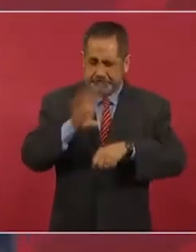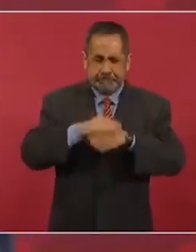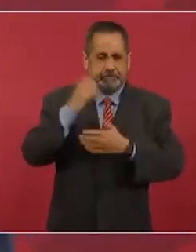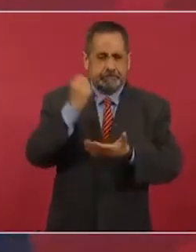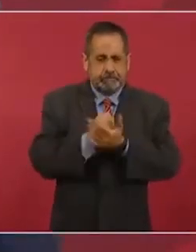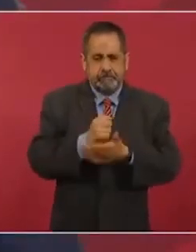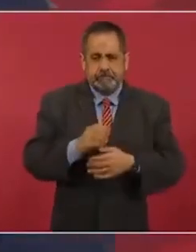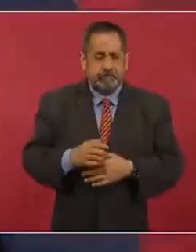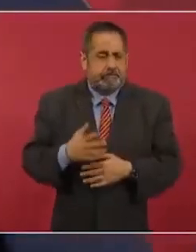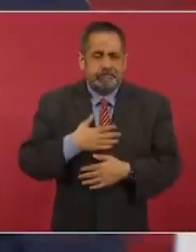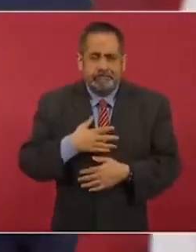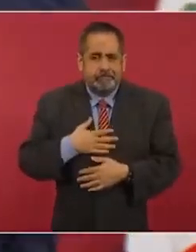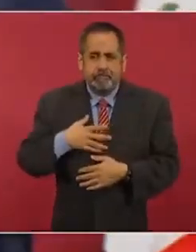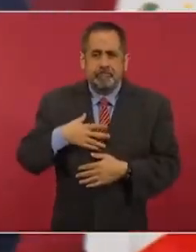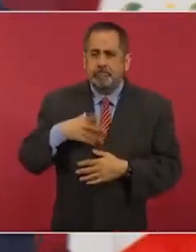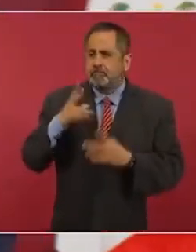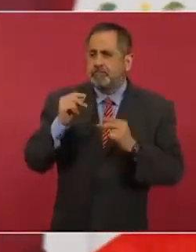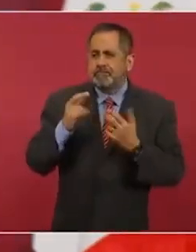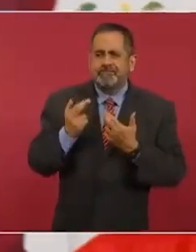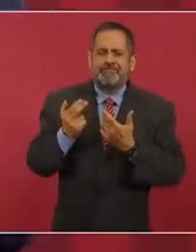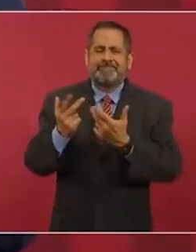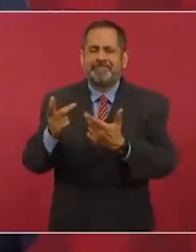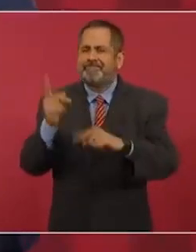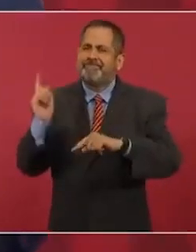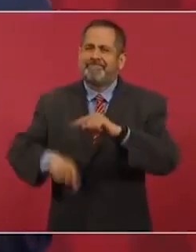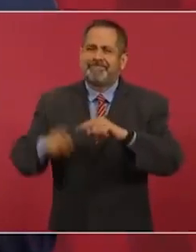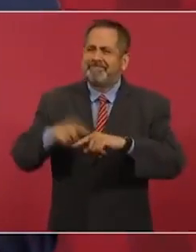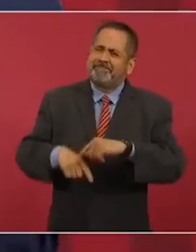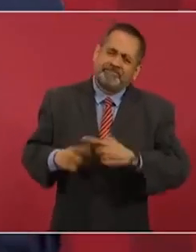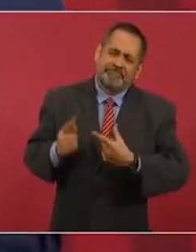a destruir la selva, no somos iguales.